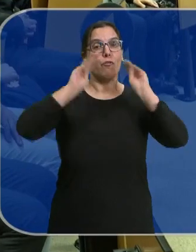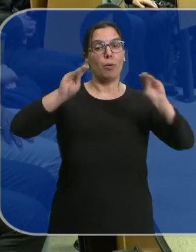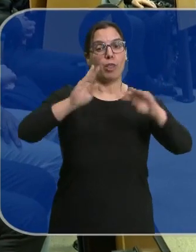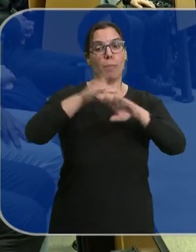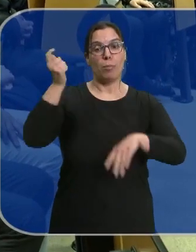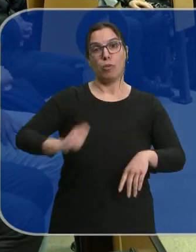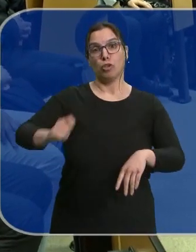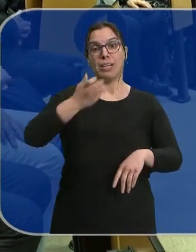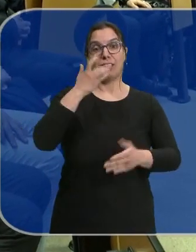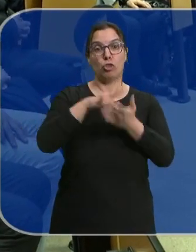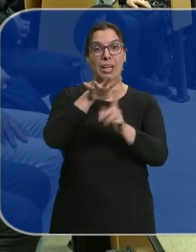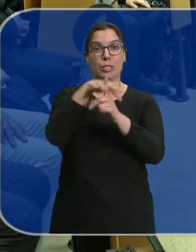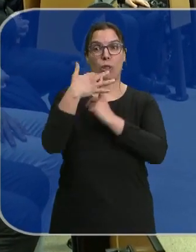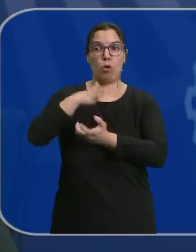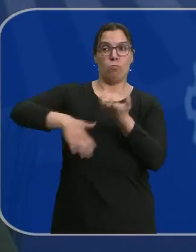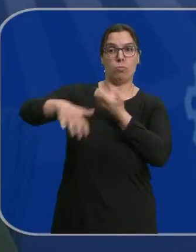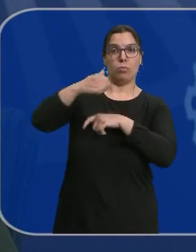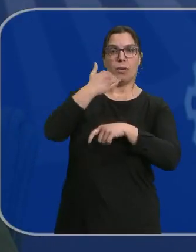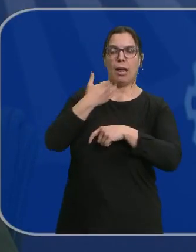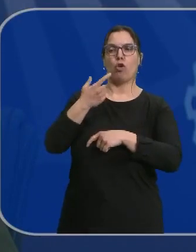afrontar este tipo de situaciones.